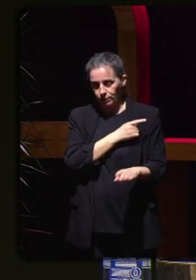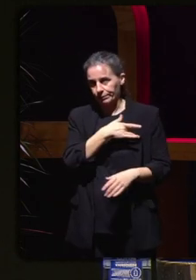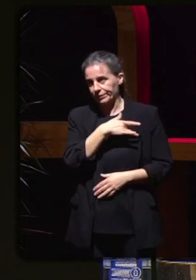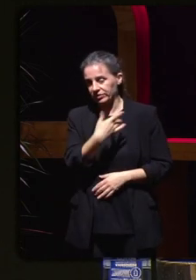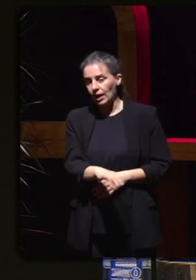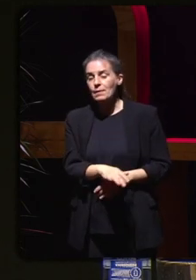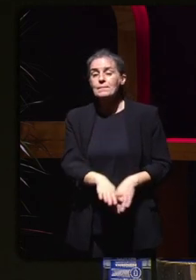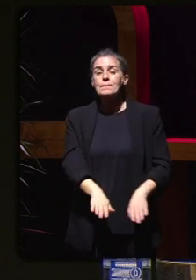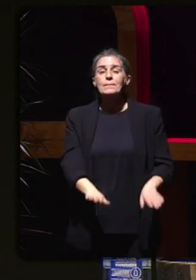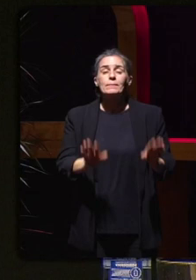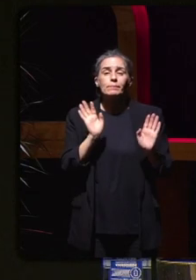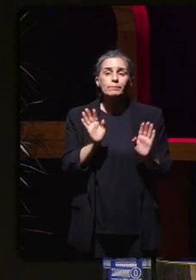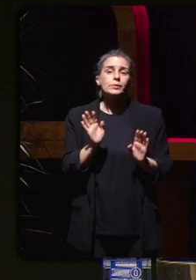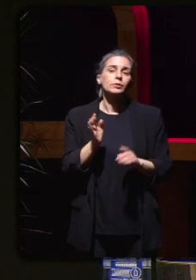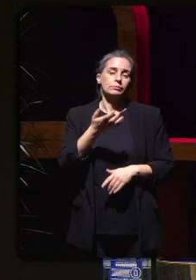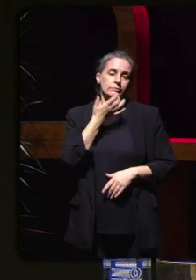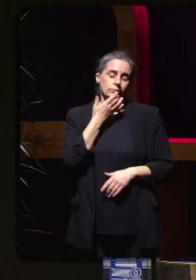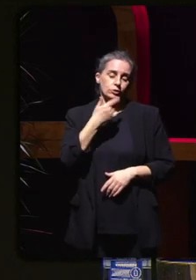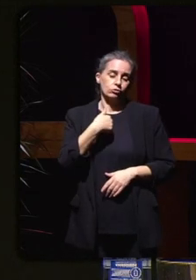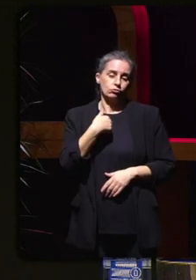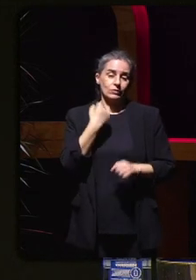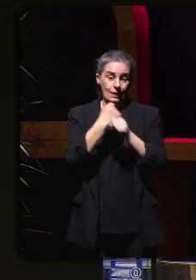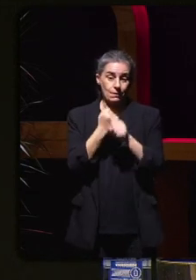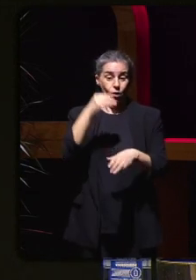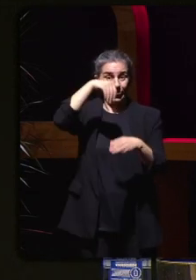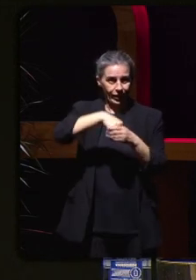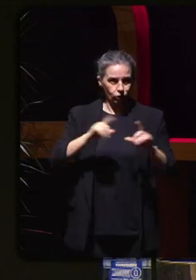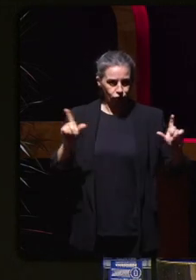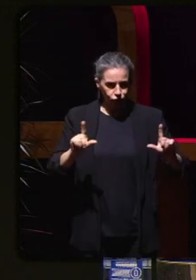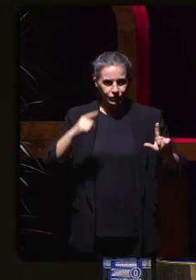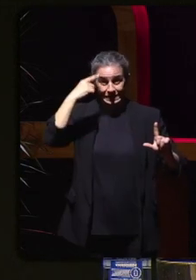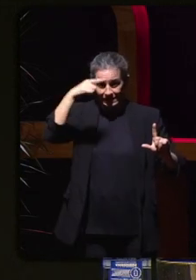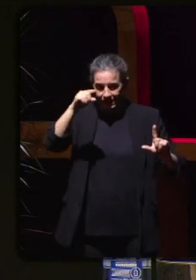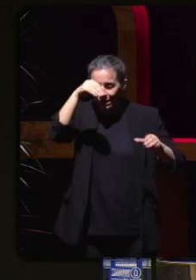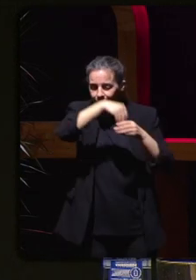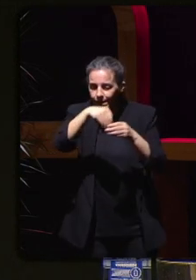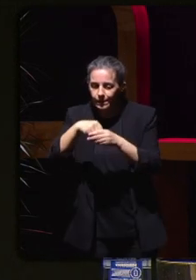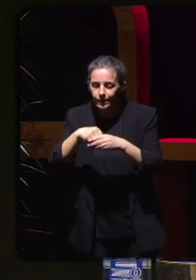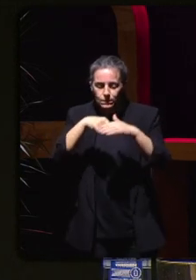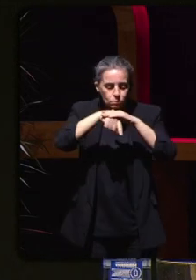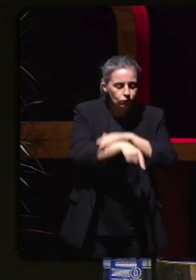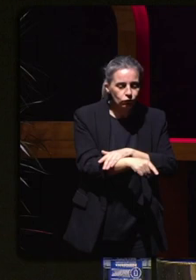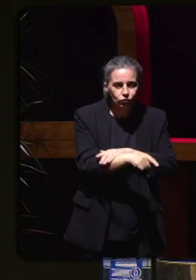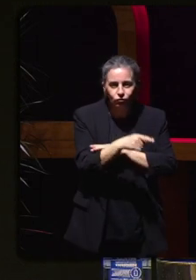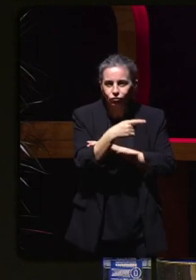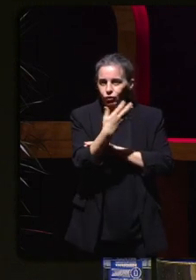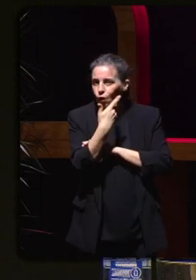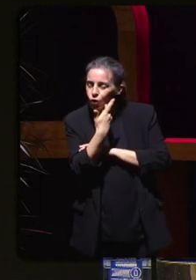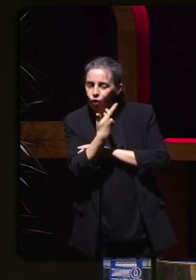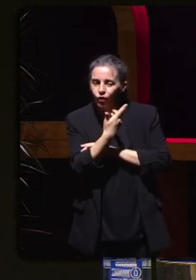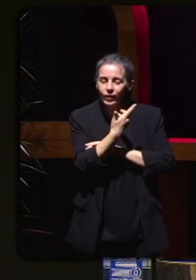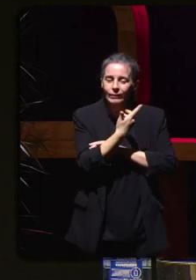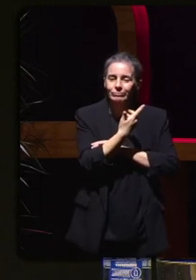es verdad que una vez que trabajas dentro y que sabes cómo funciona entiendes perfectamente que una serie un